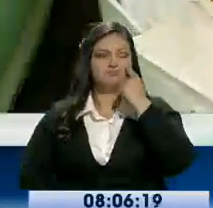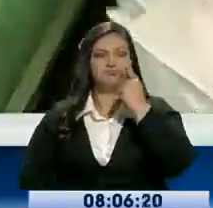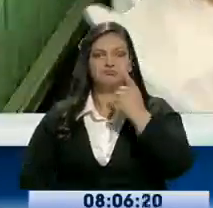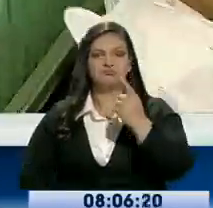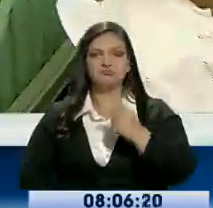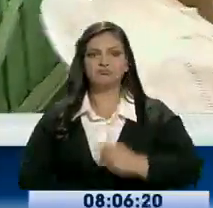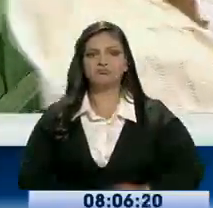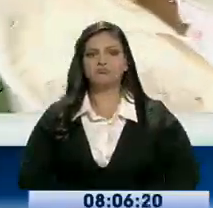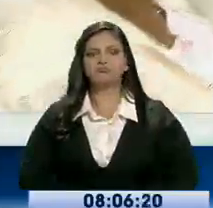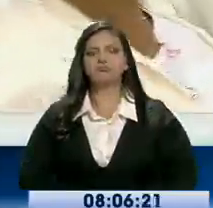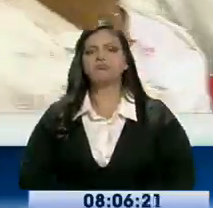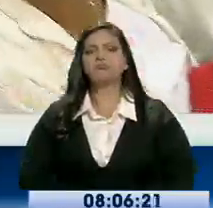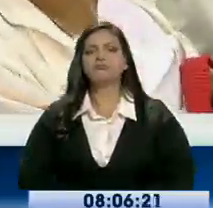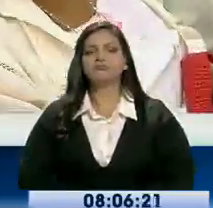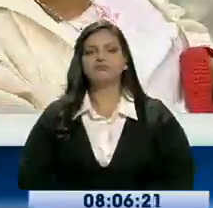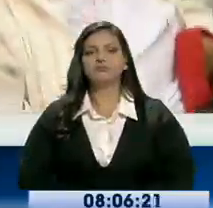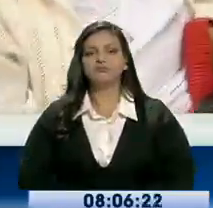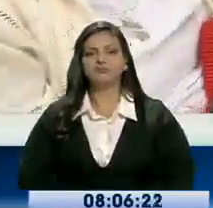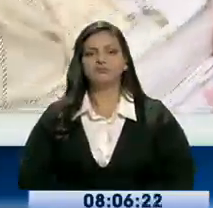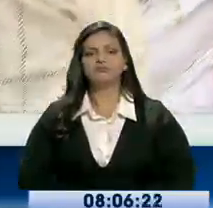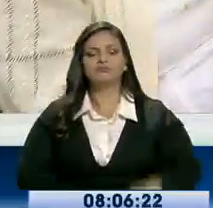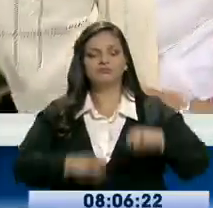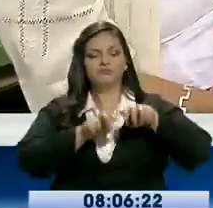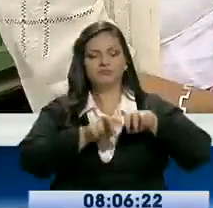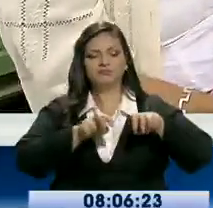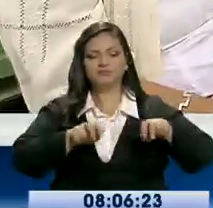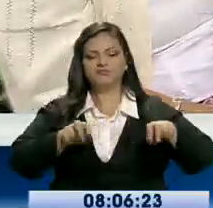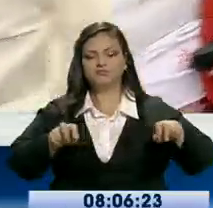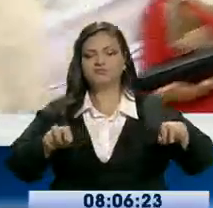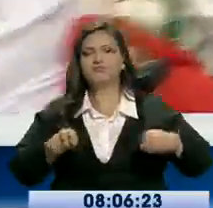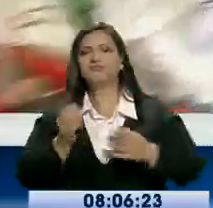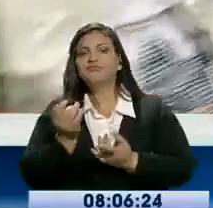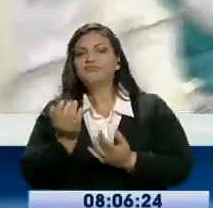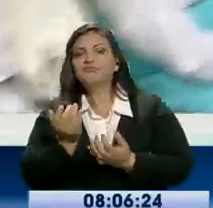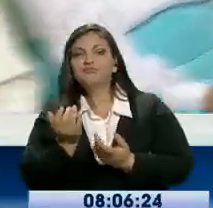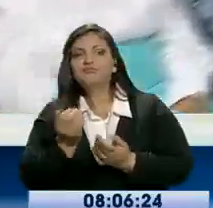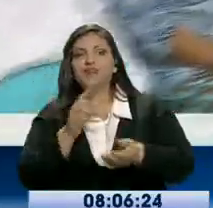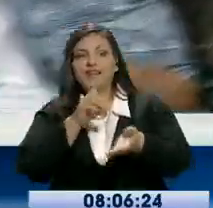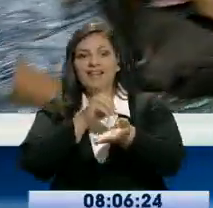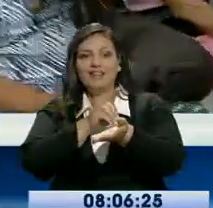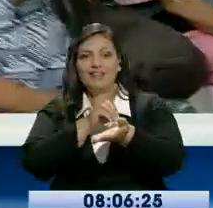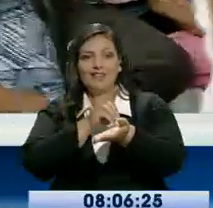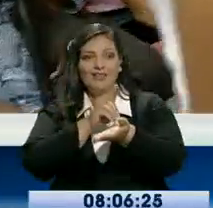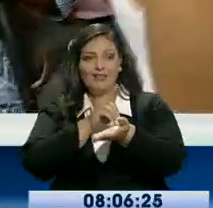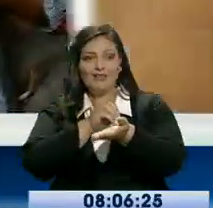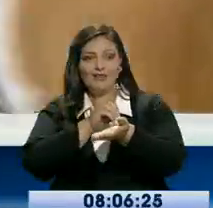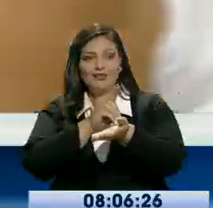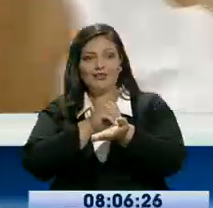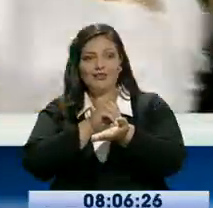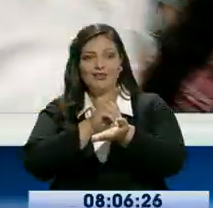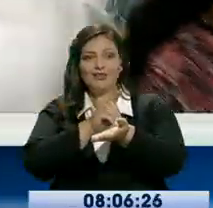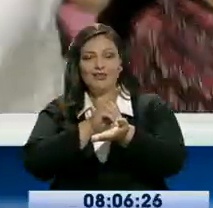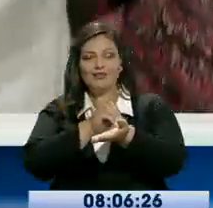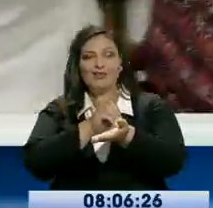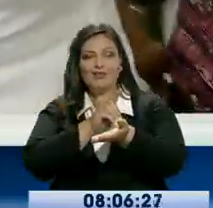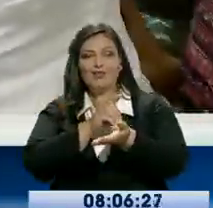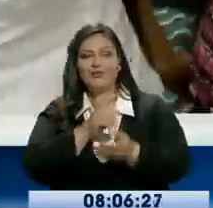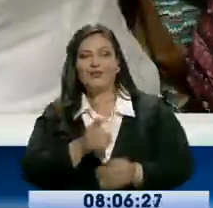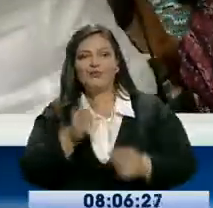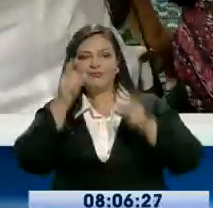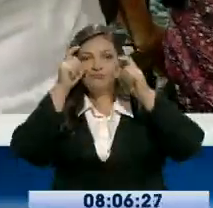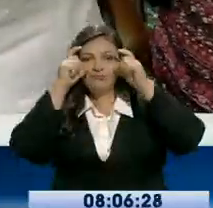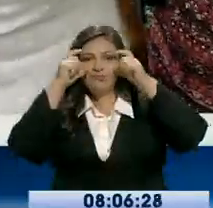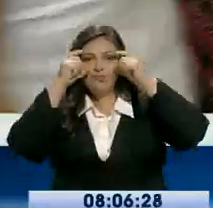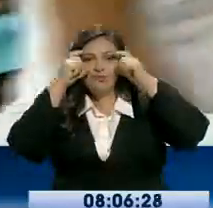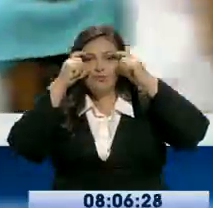A ver, aquí ya están las primeras madrecitas listas y tenemos a la, al personal ya de la fundación. Buenos días, ¿cómo están?